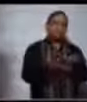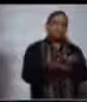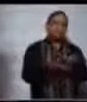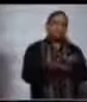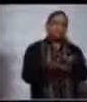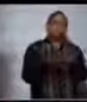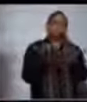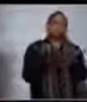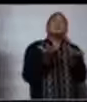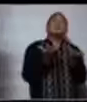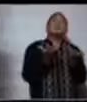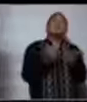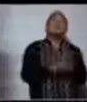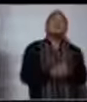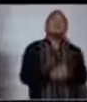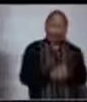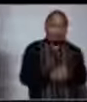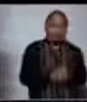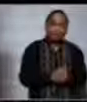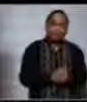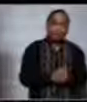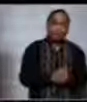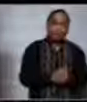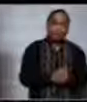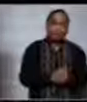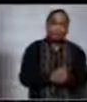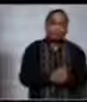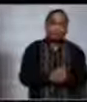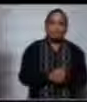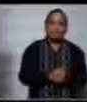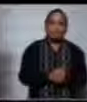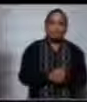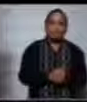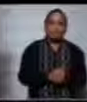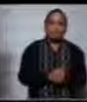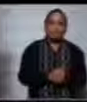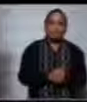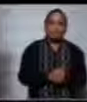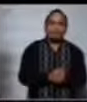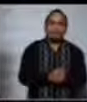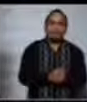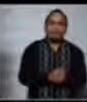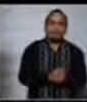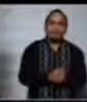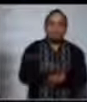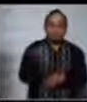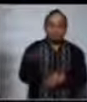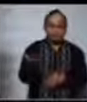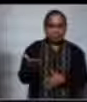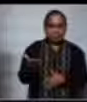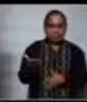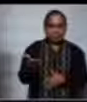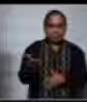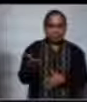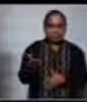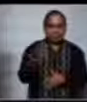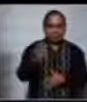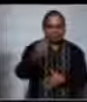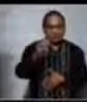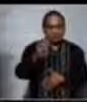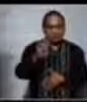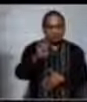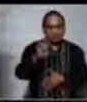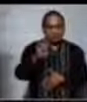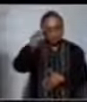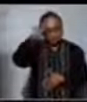si efectivamente el ingreso de vengado como servidor público le permite